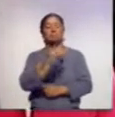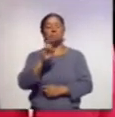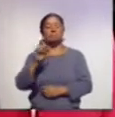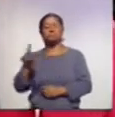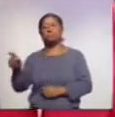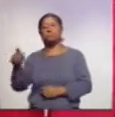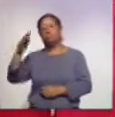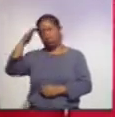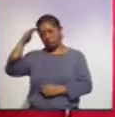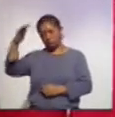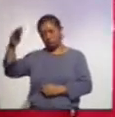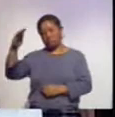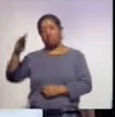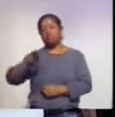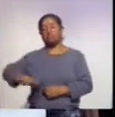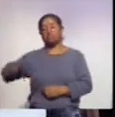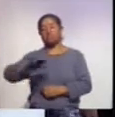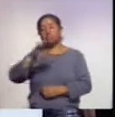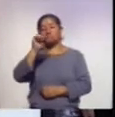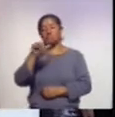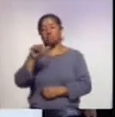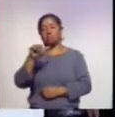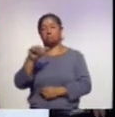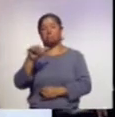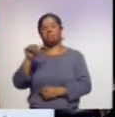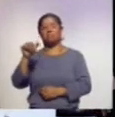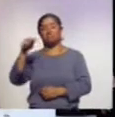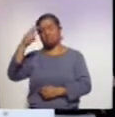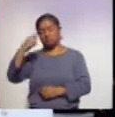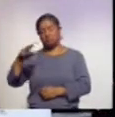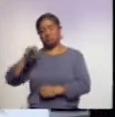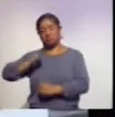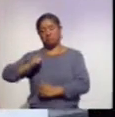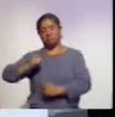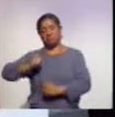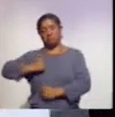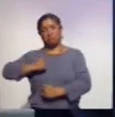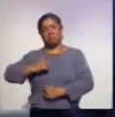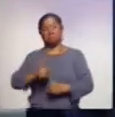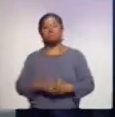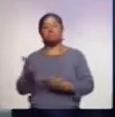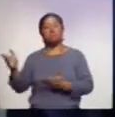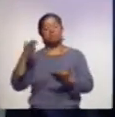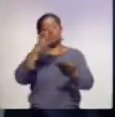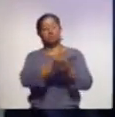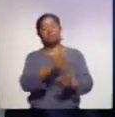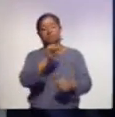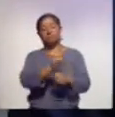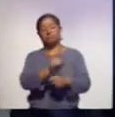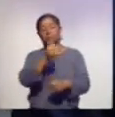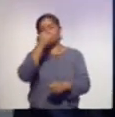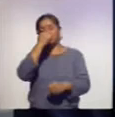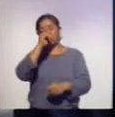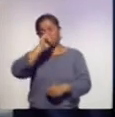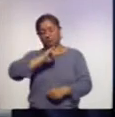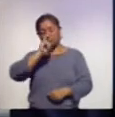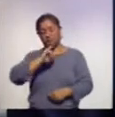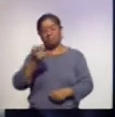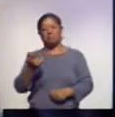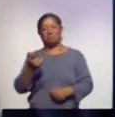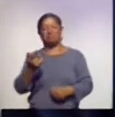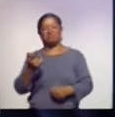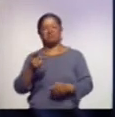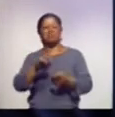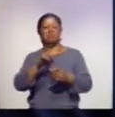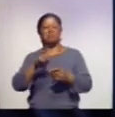General del Alto Mando de la Armada de México. A la celebración asistieron Marta Delgado, subsecretaria para Asuntos Multilaterales y